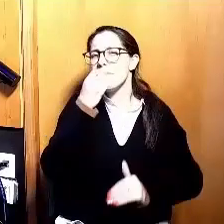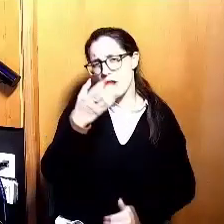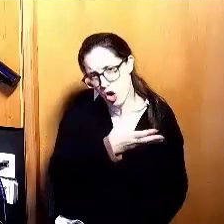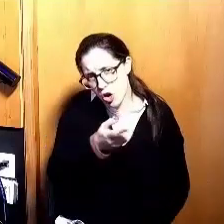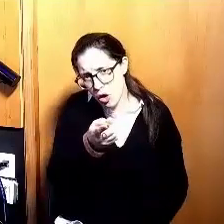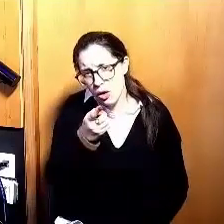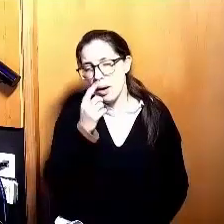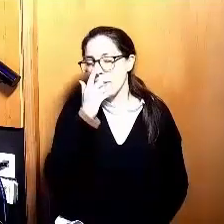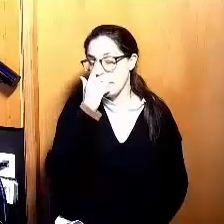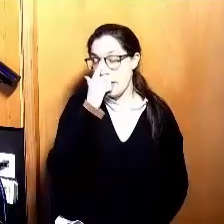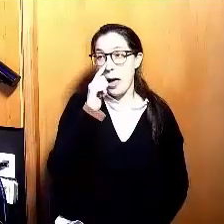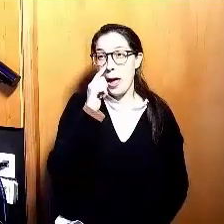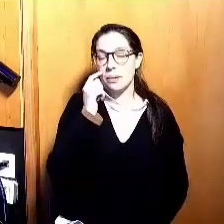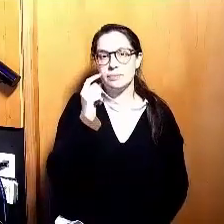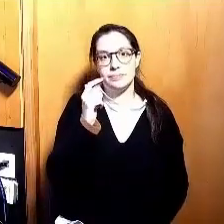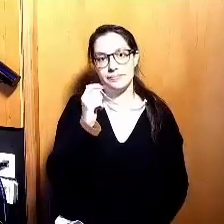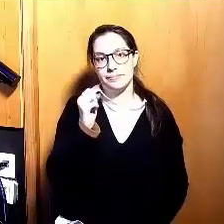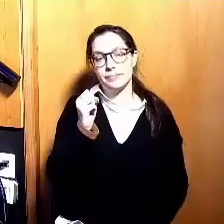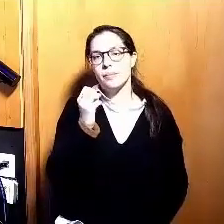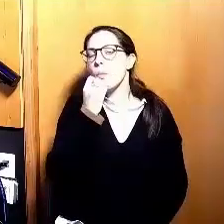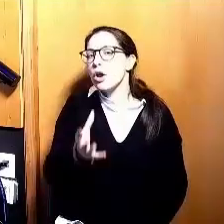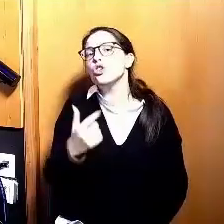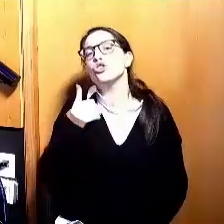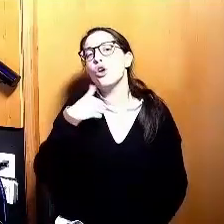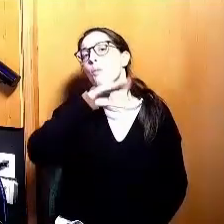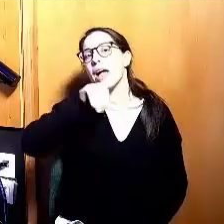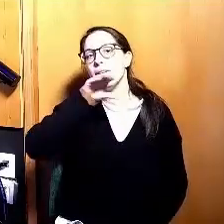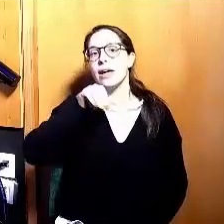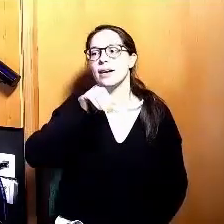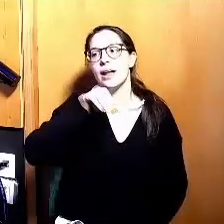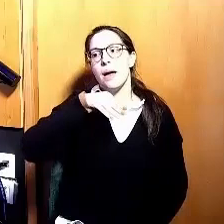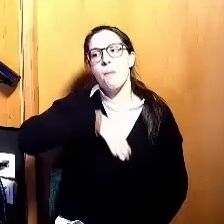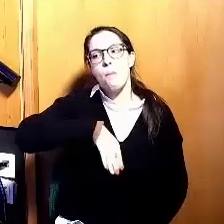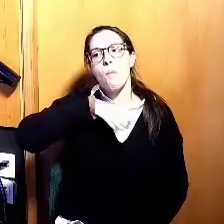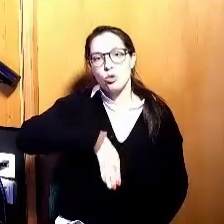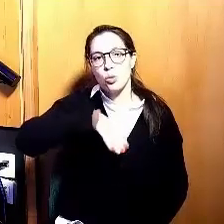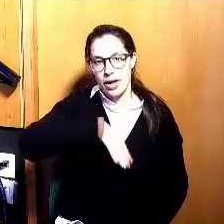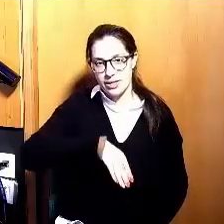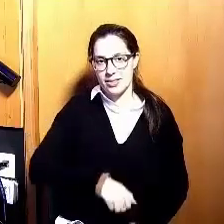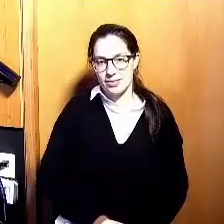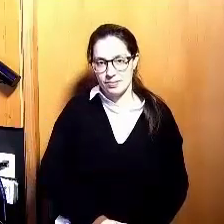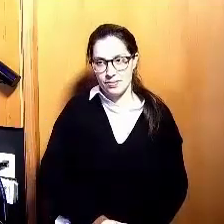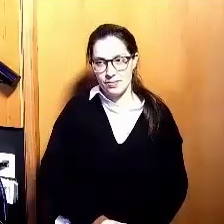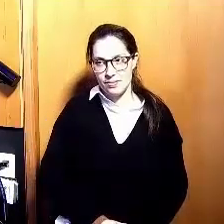llamémosle interesante? Eu acho que, bueno, vou falar em português para dar gosto.